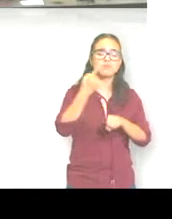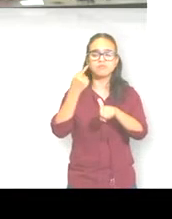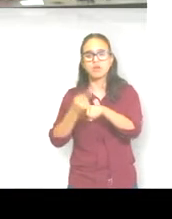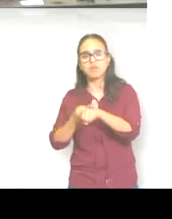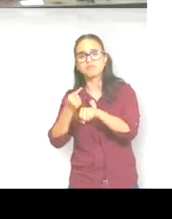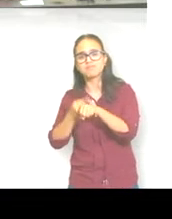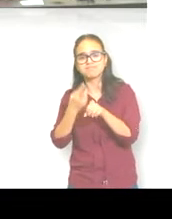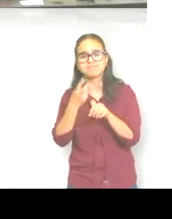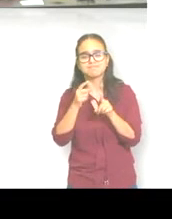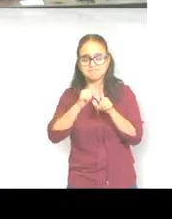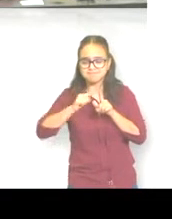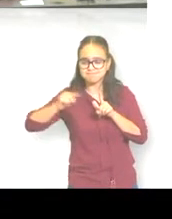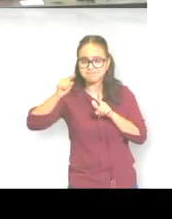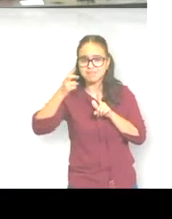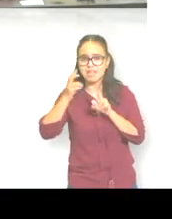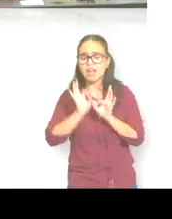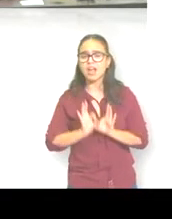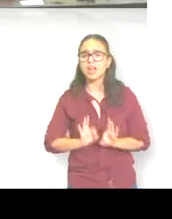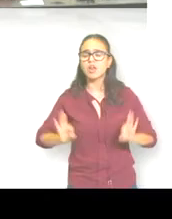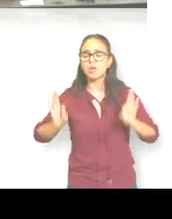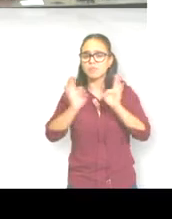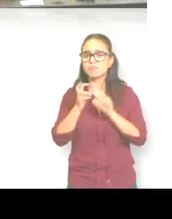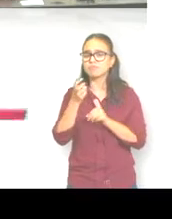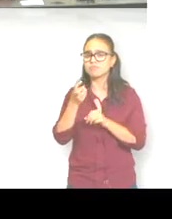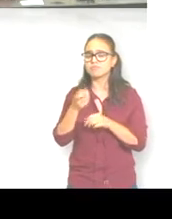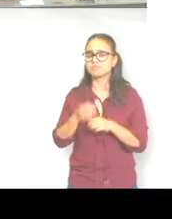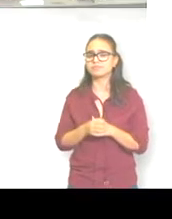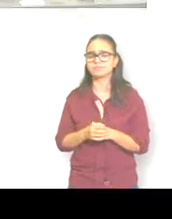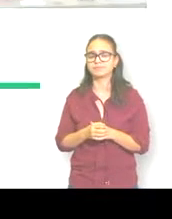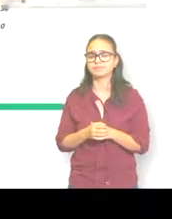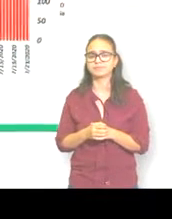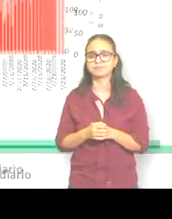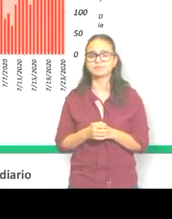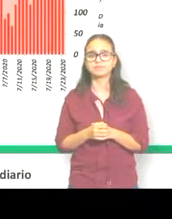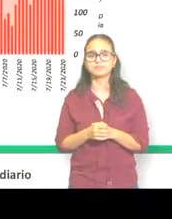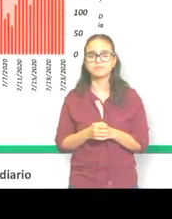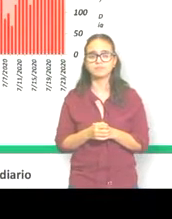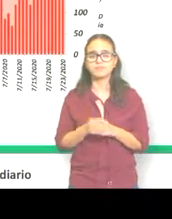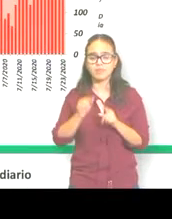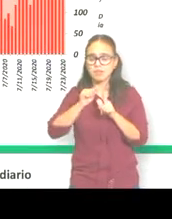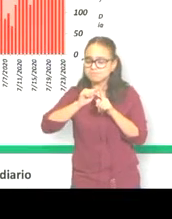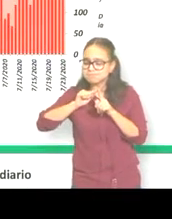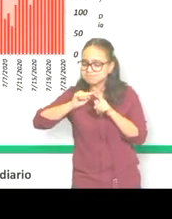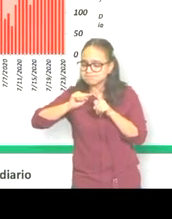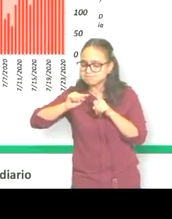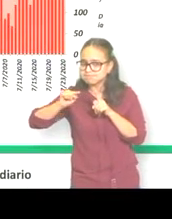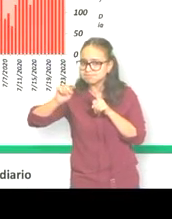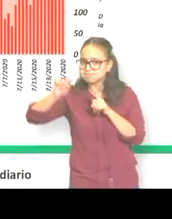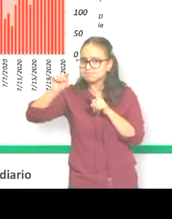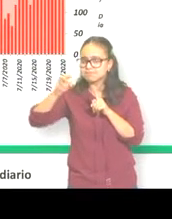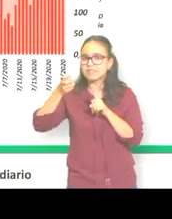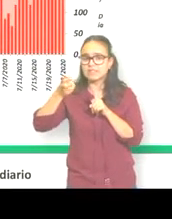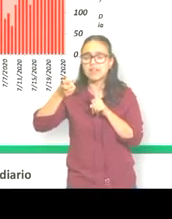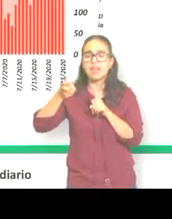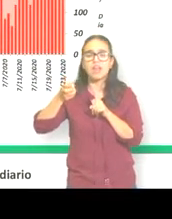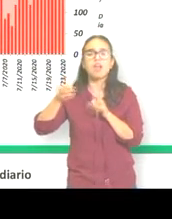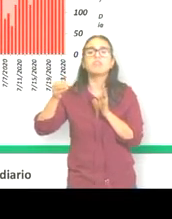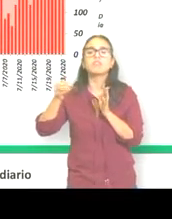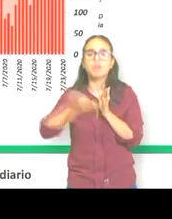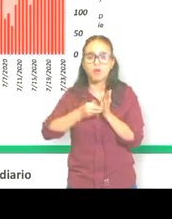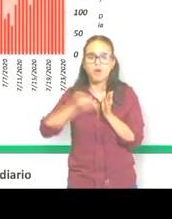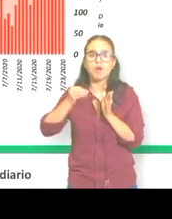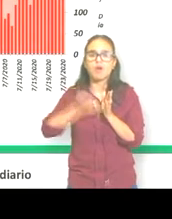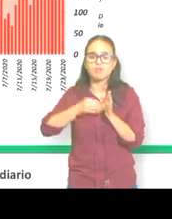Recordándoles que lo más importante que vemos en esta gráfica es la tendencia y desde luego seguimos con una tendencia ascendente.